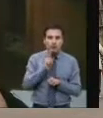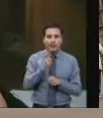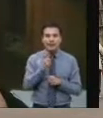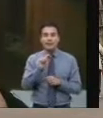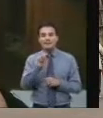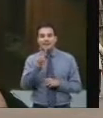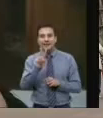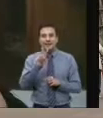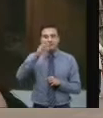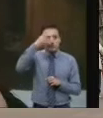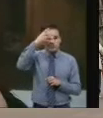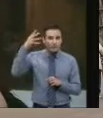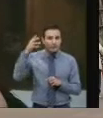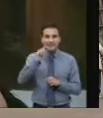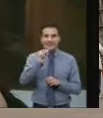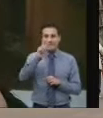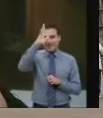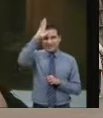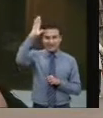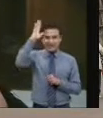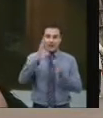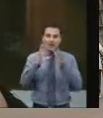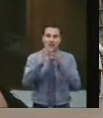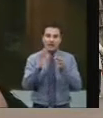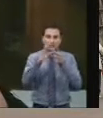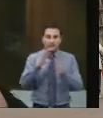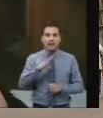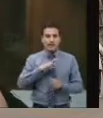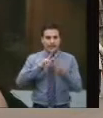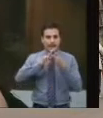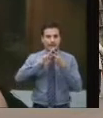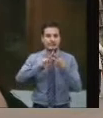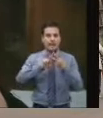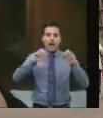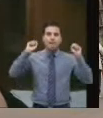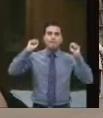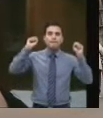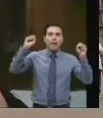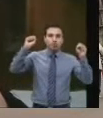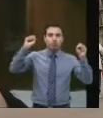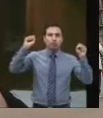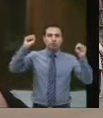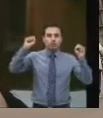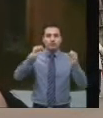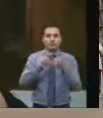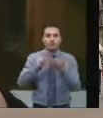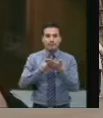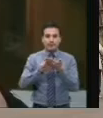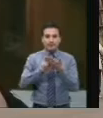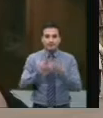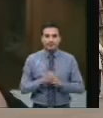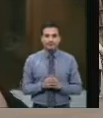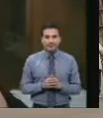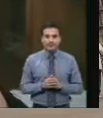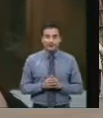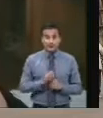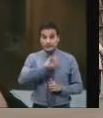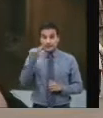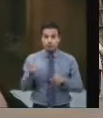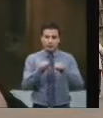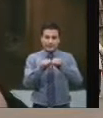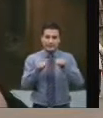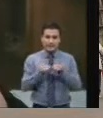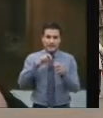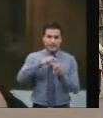de Televisa y Televisión Azteca con el hashtag Vamos Verdes. En ese caso, después de varias sentencias de la Sala